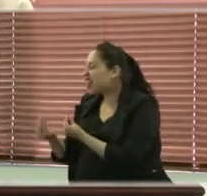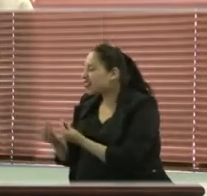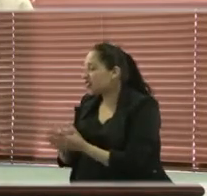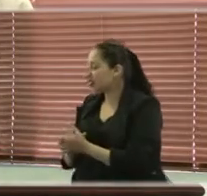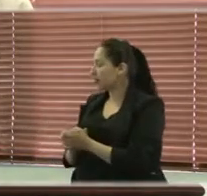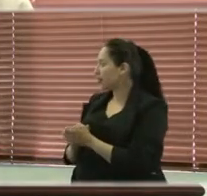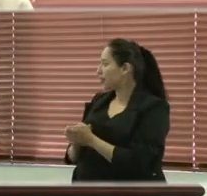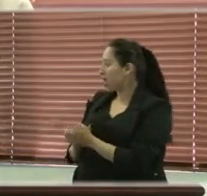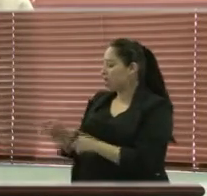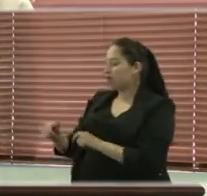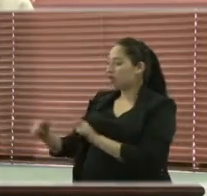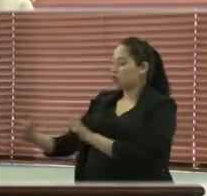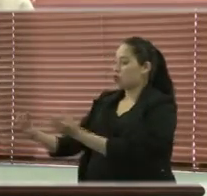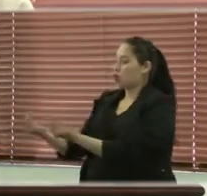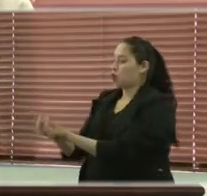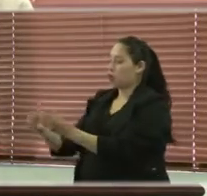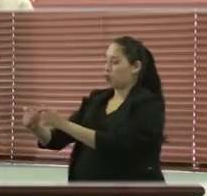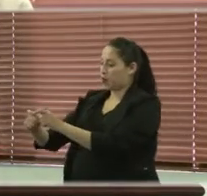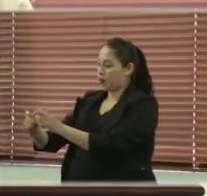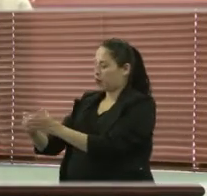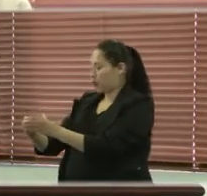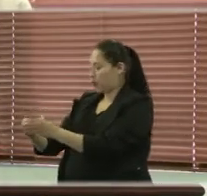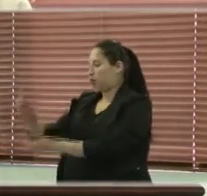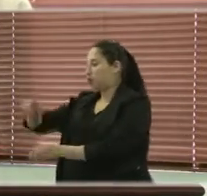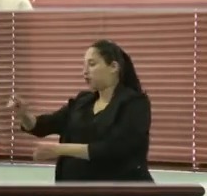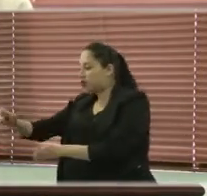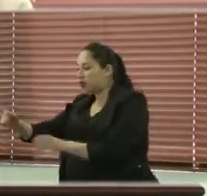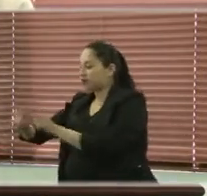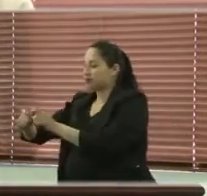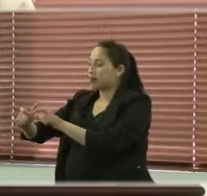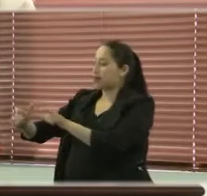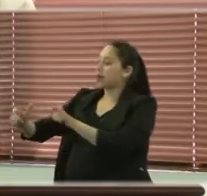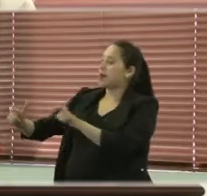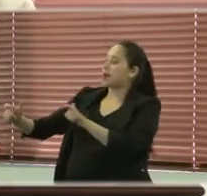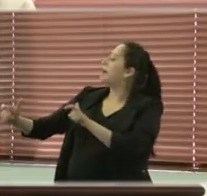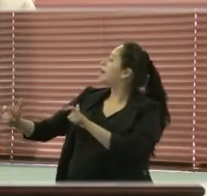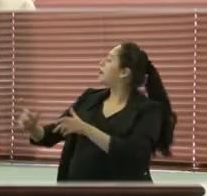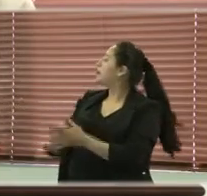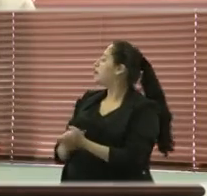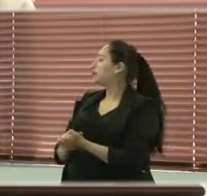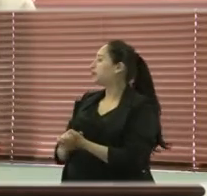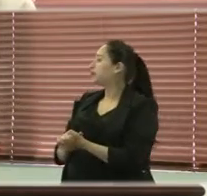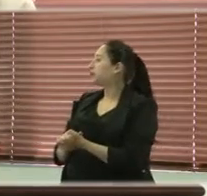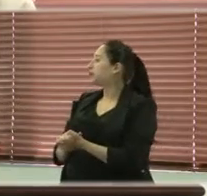a incorporar va creciendo no conforme va va creciendo el número de Estados partes y